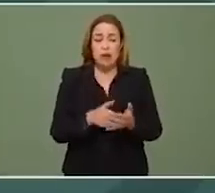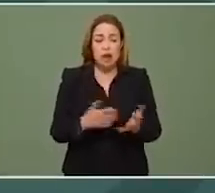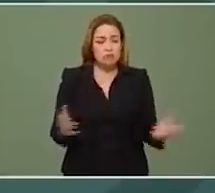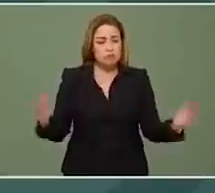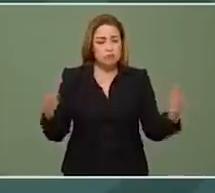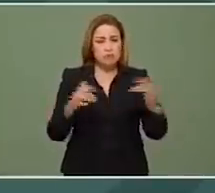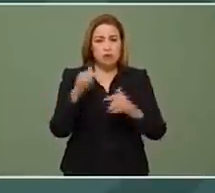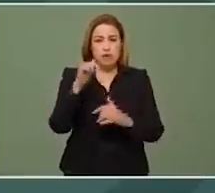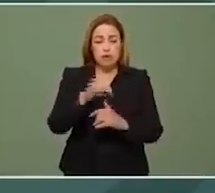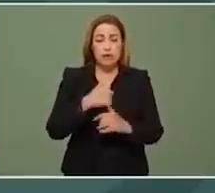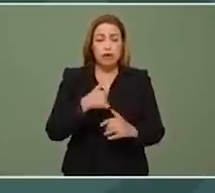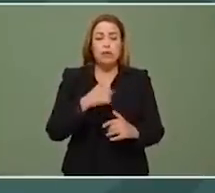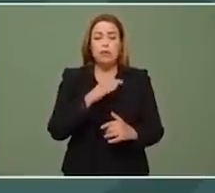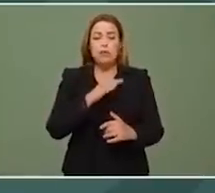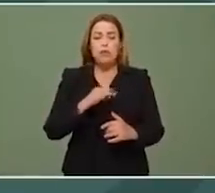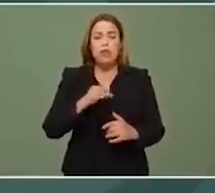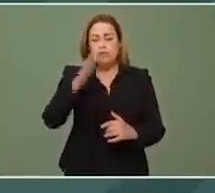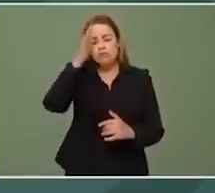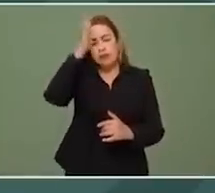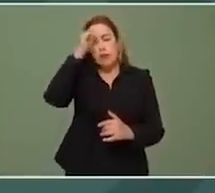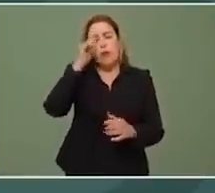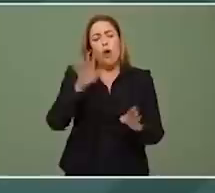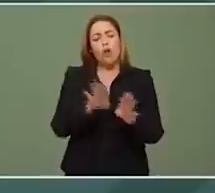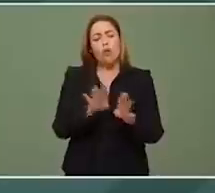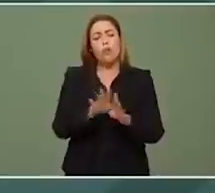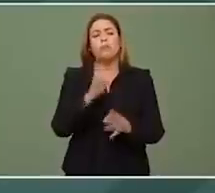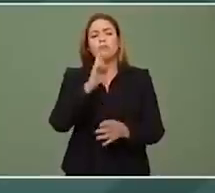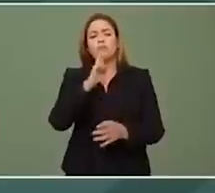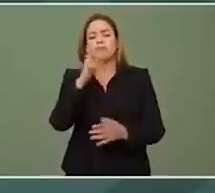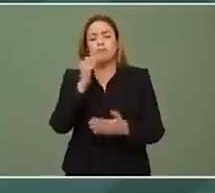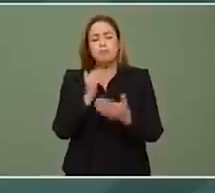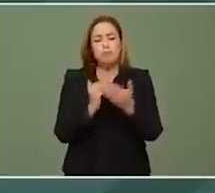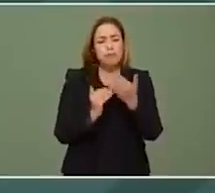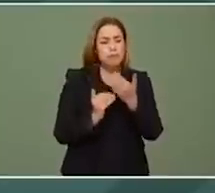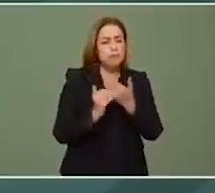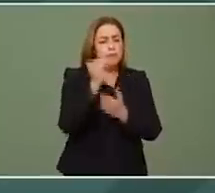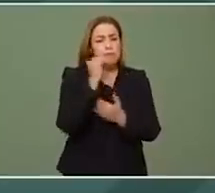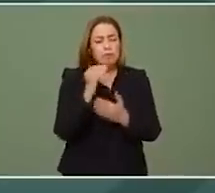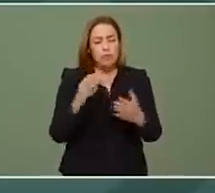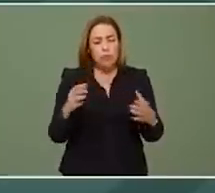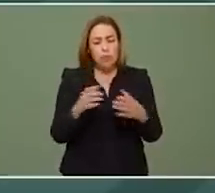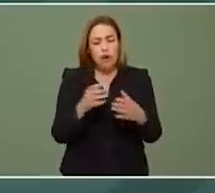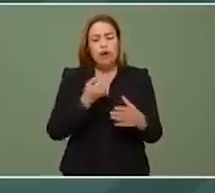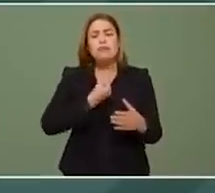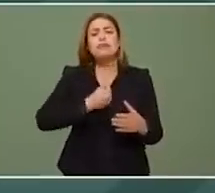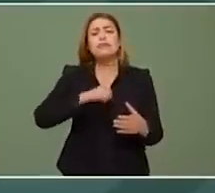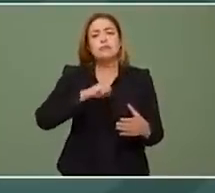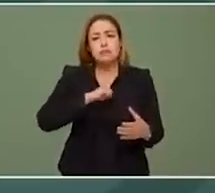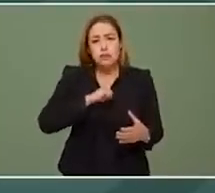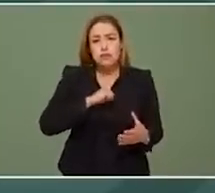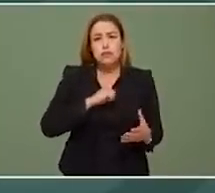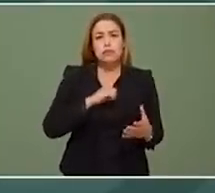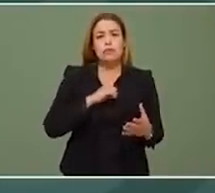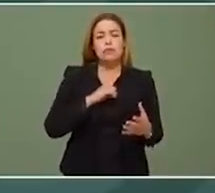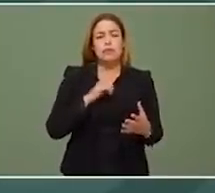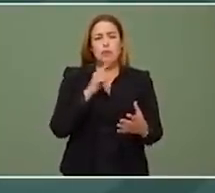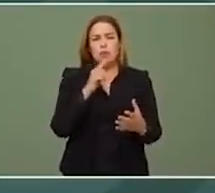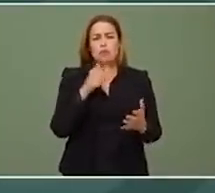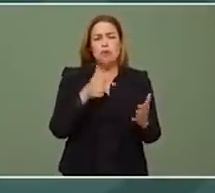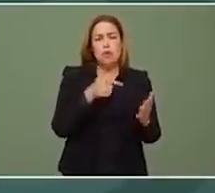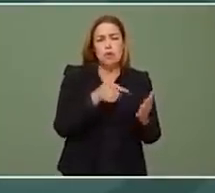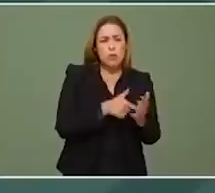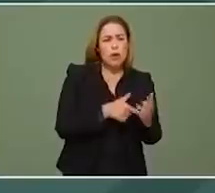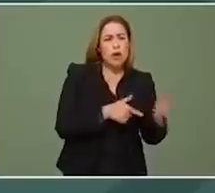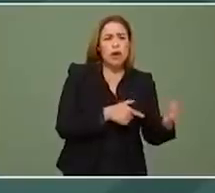salud son cuatro grandes regiones una es la del sur sudeste